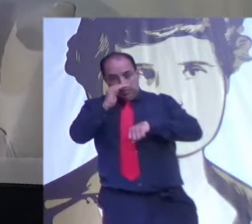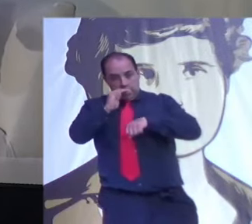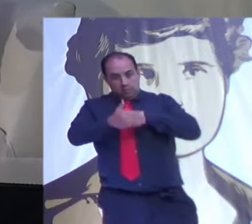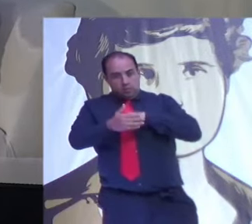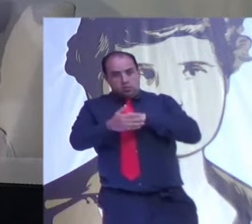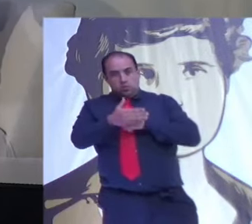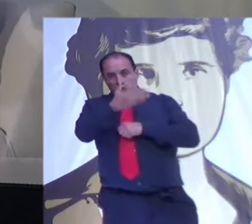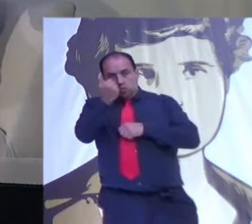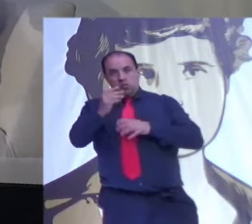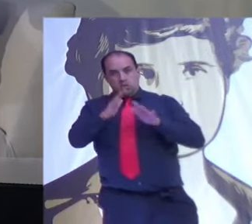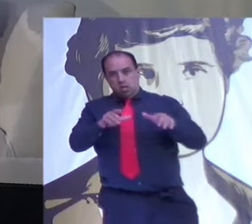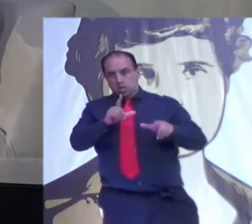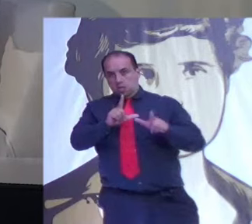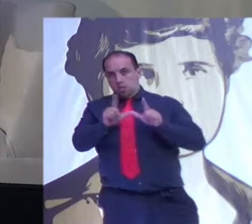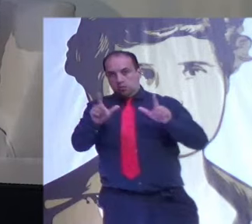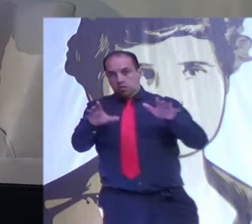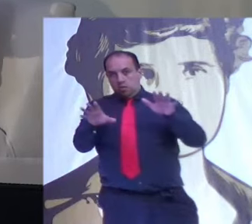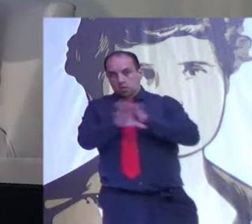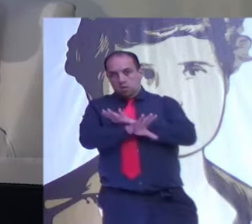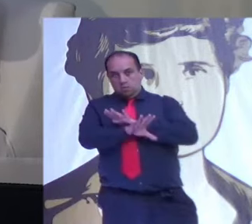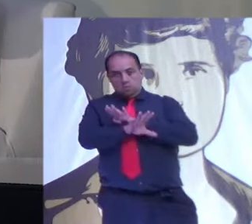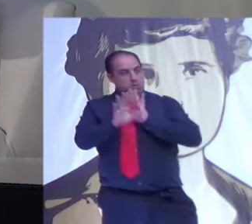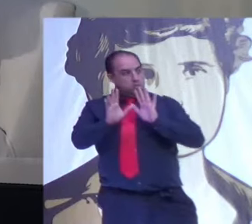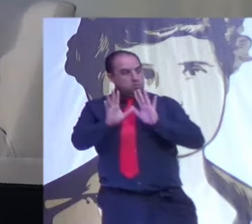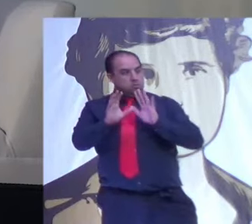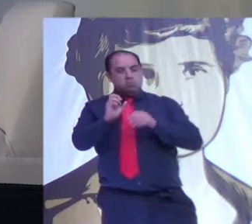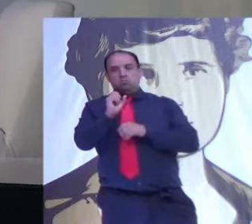para el cambio o seguimos. Ok.